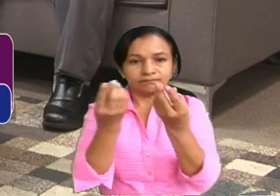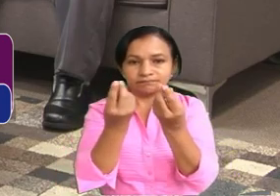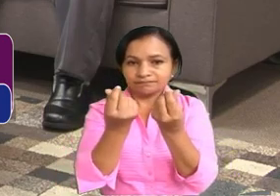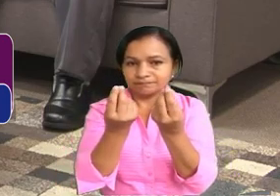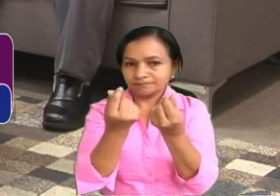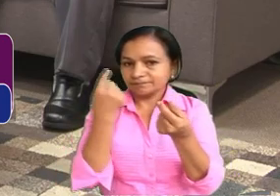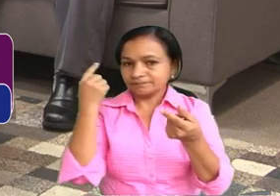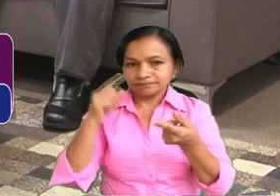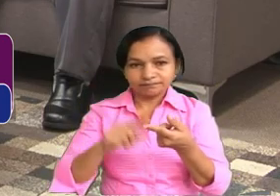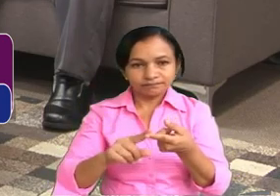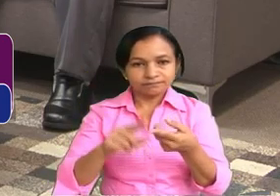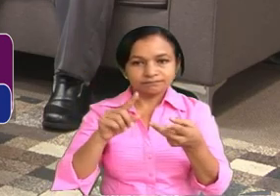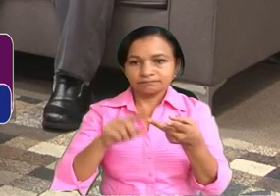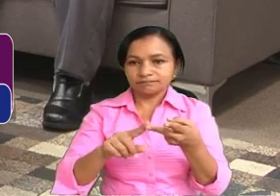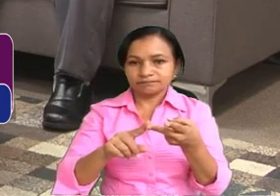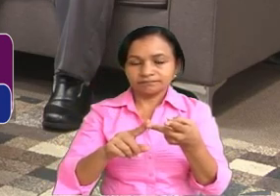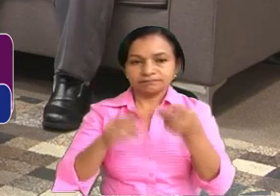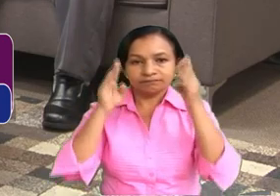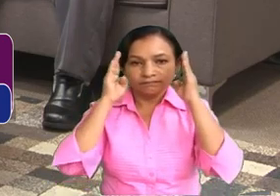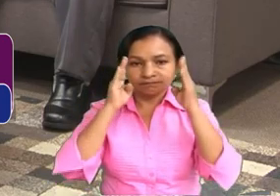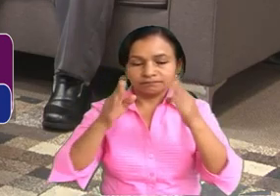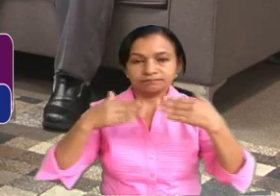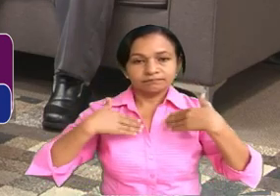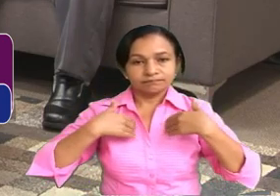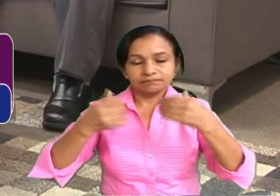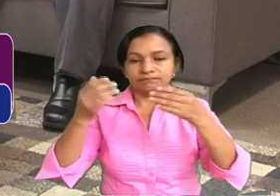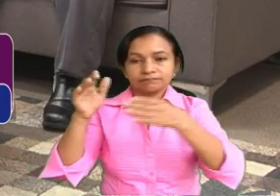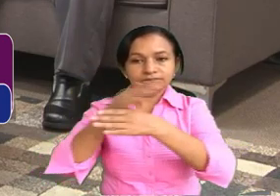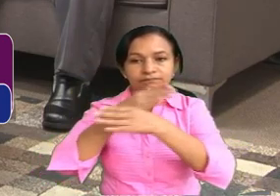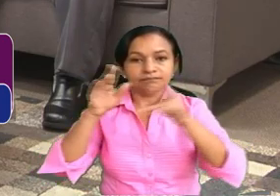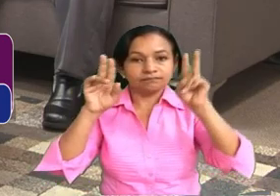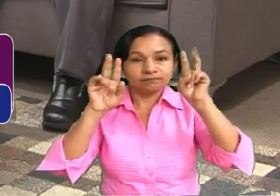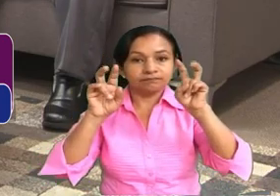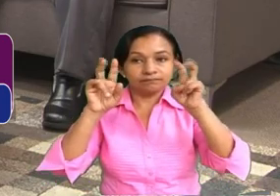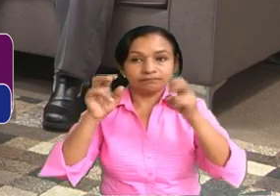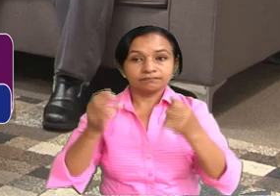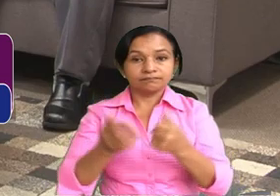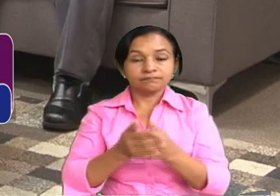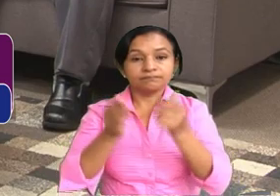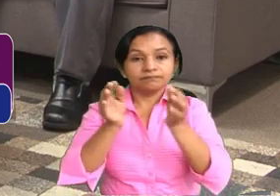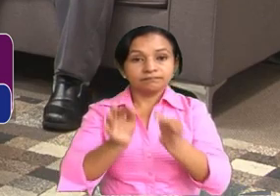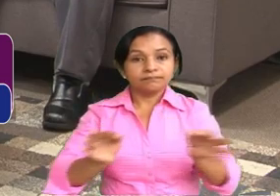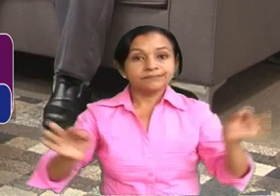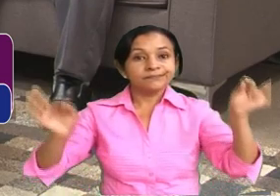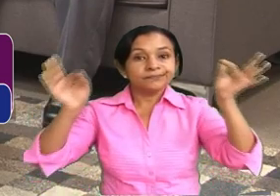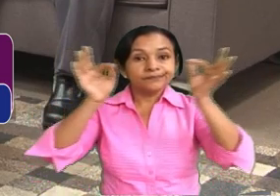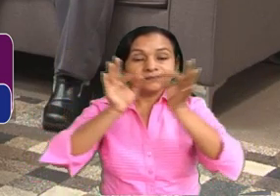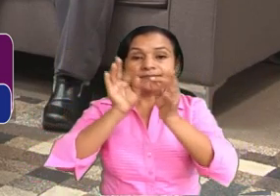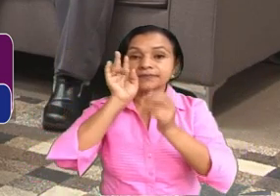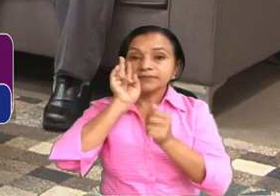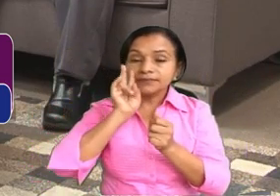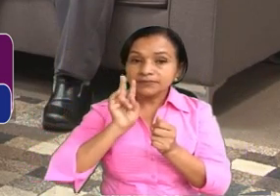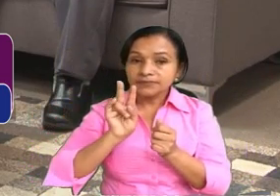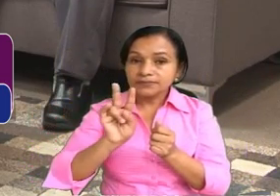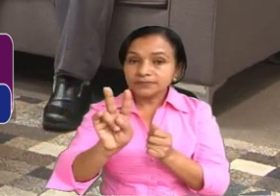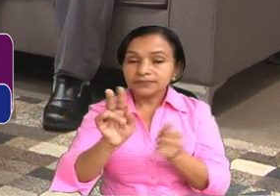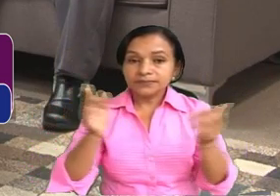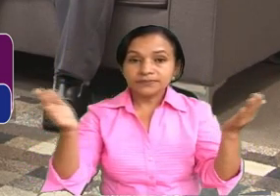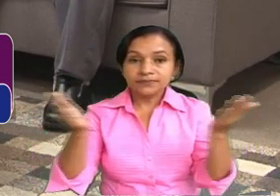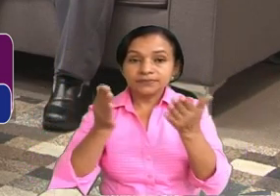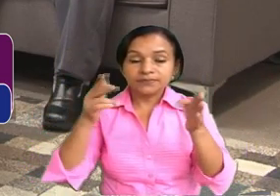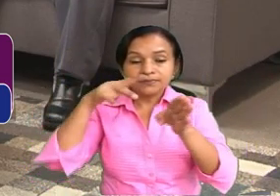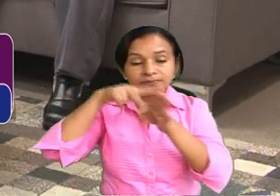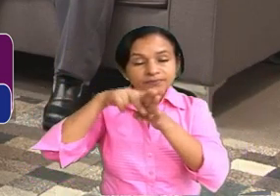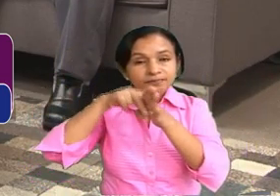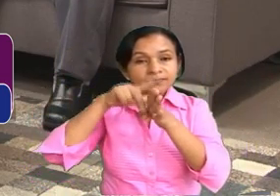económica, la parte de atención en salud y todo eso. Y eso es importante porque vemos cómo el